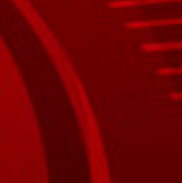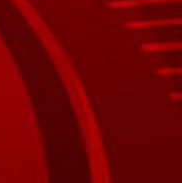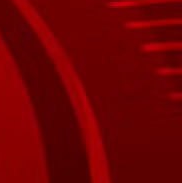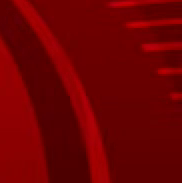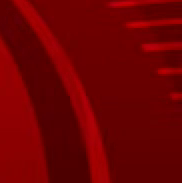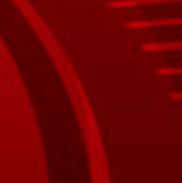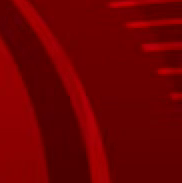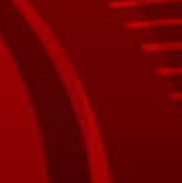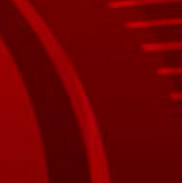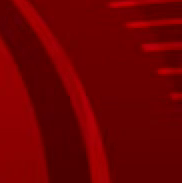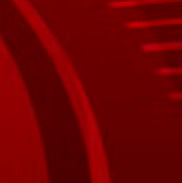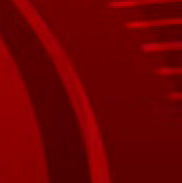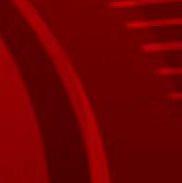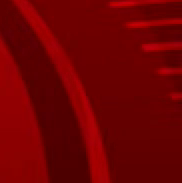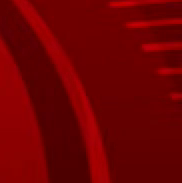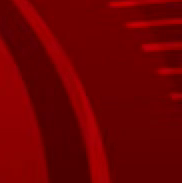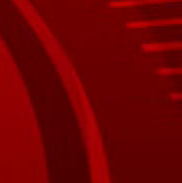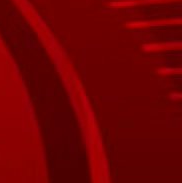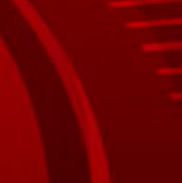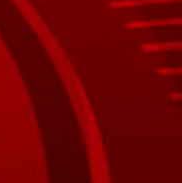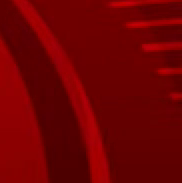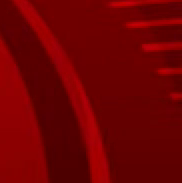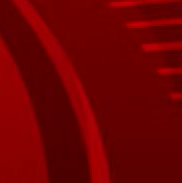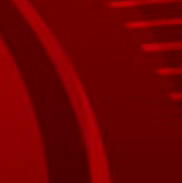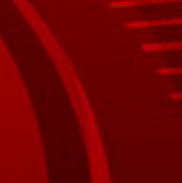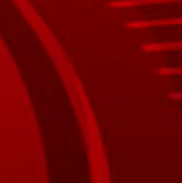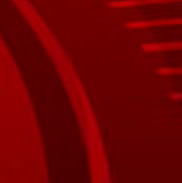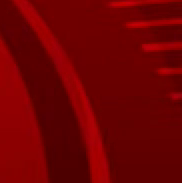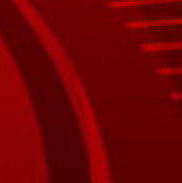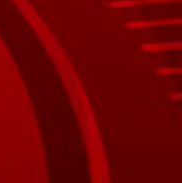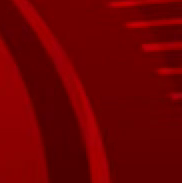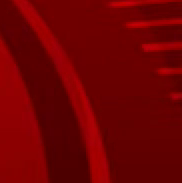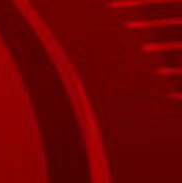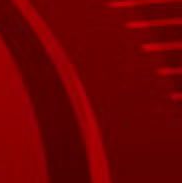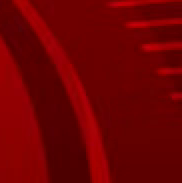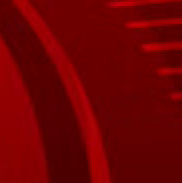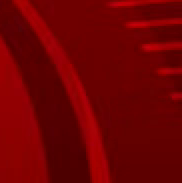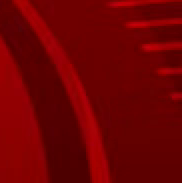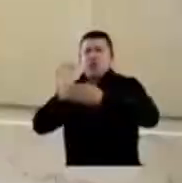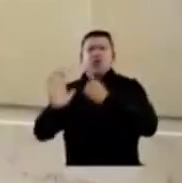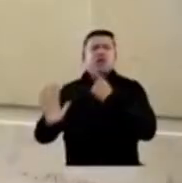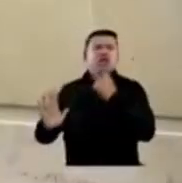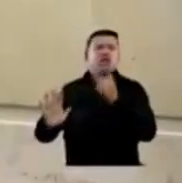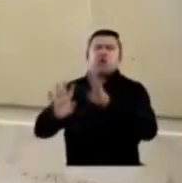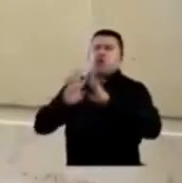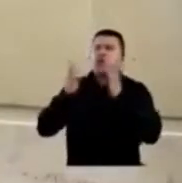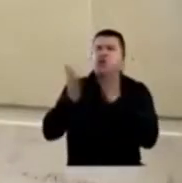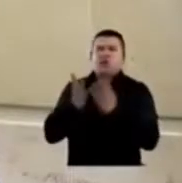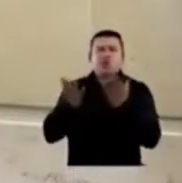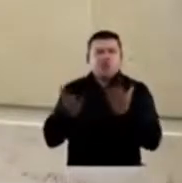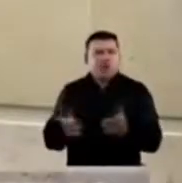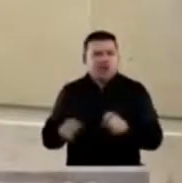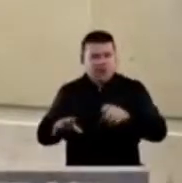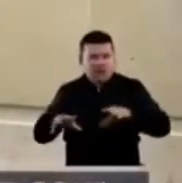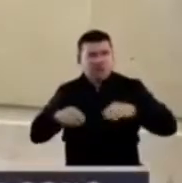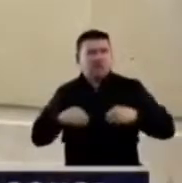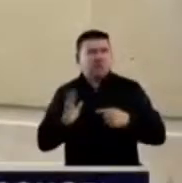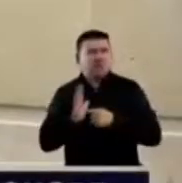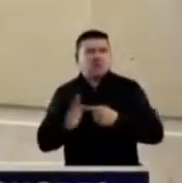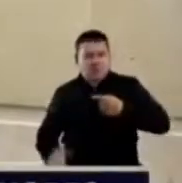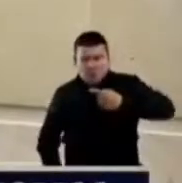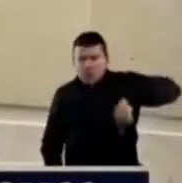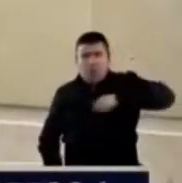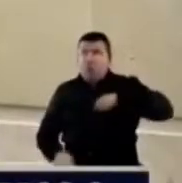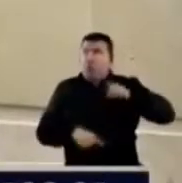Constituyente. Pues, o sea, con lo que ha dicho queda pues explicado en gran medida la actitud que había tomado con respecto